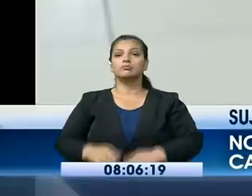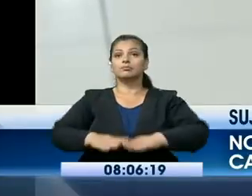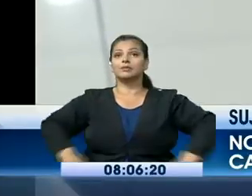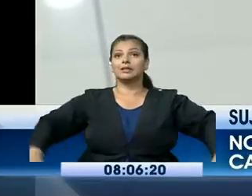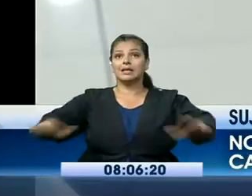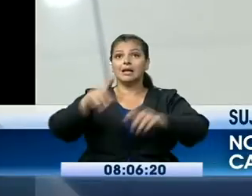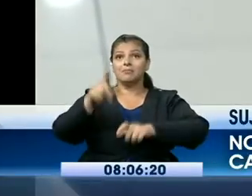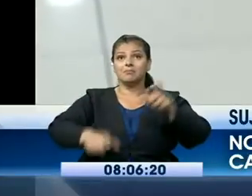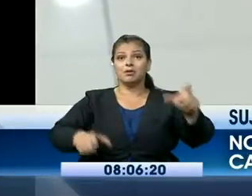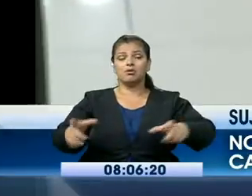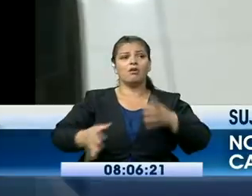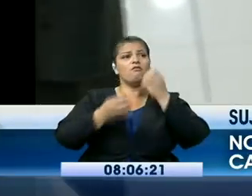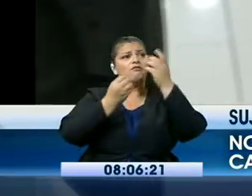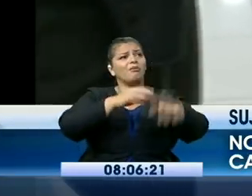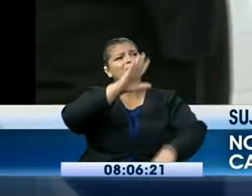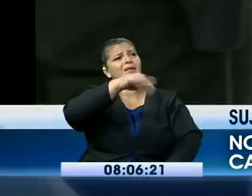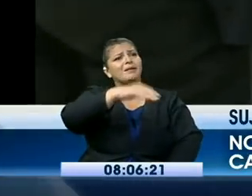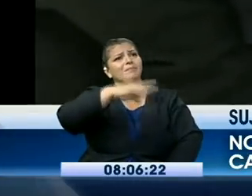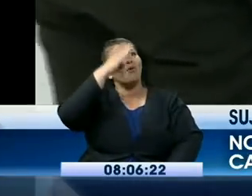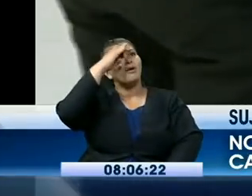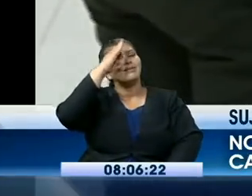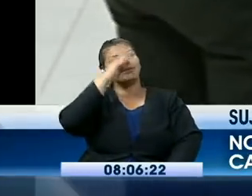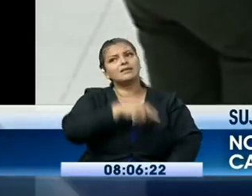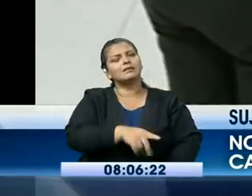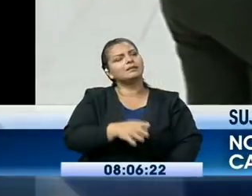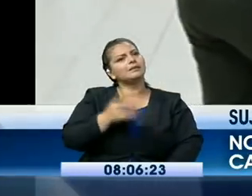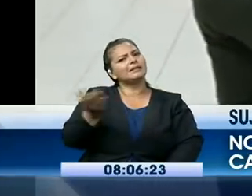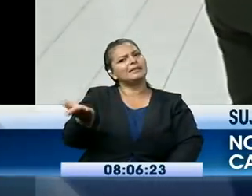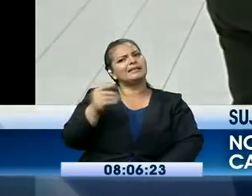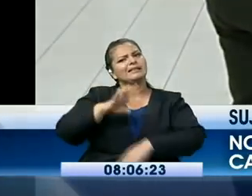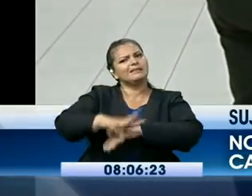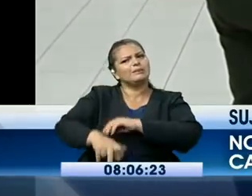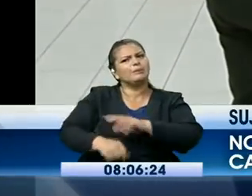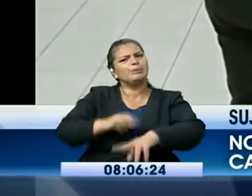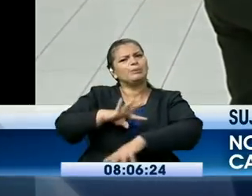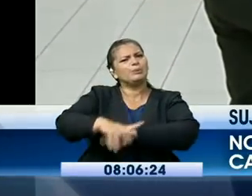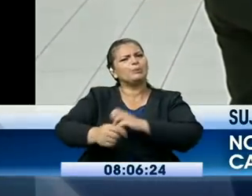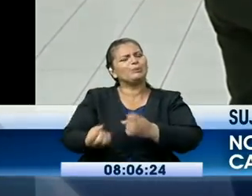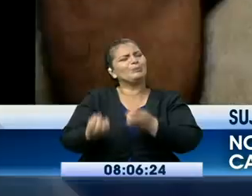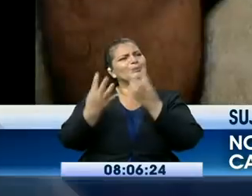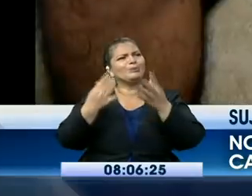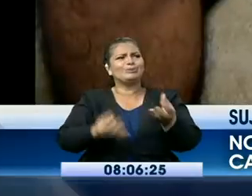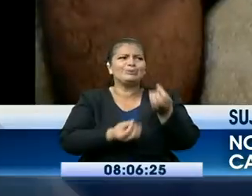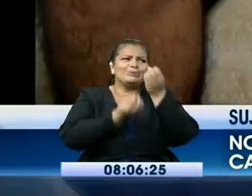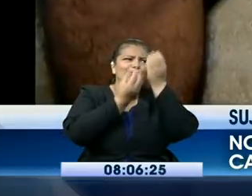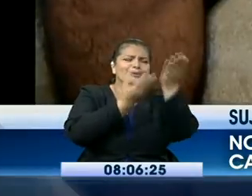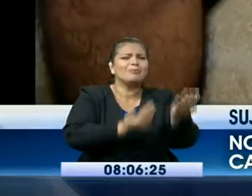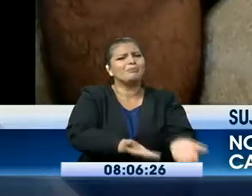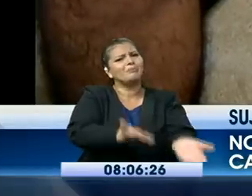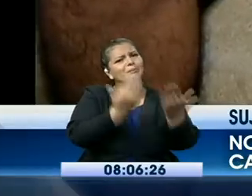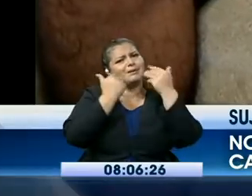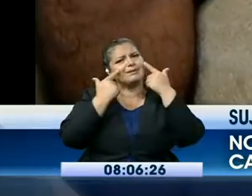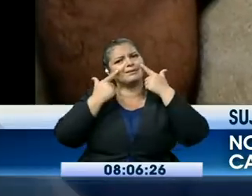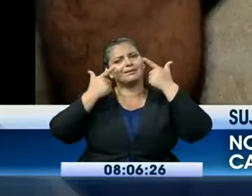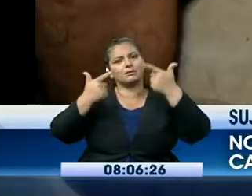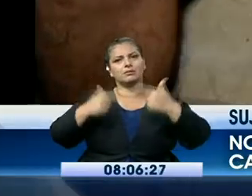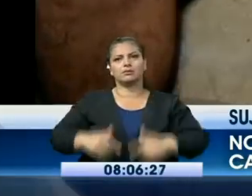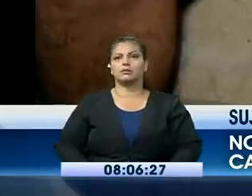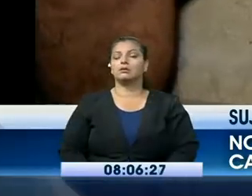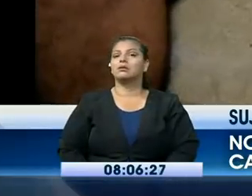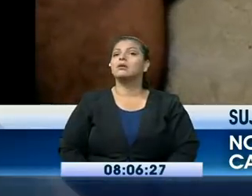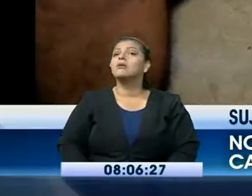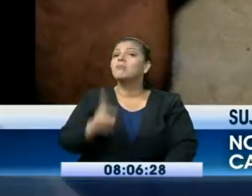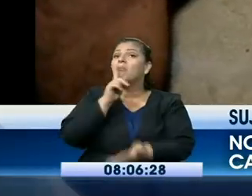la delincuencia ha incrementado en la zona por lo que piden más presencia policial la línea está no